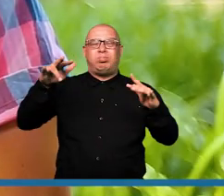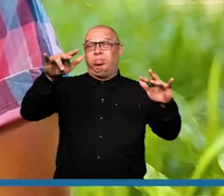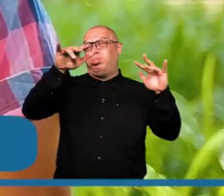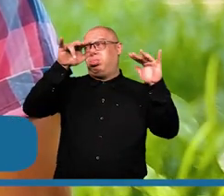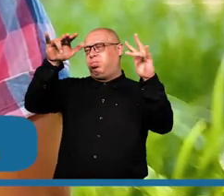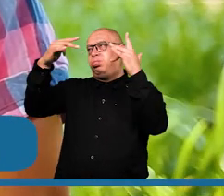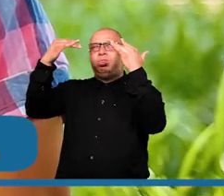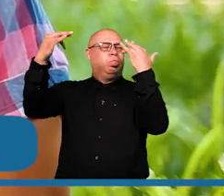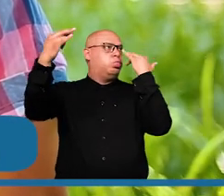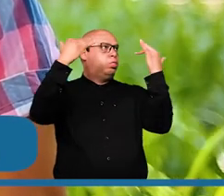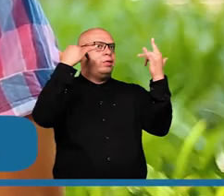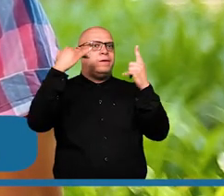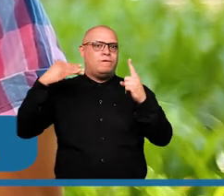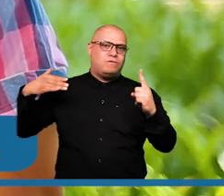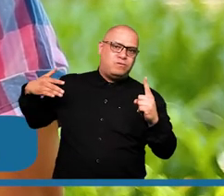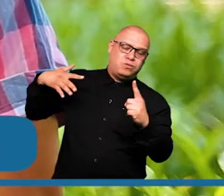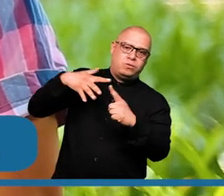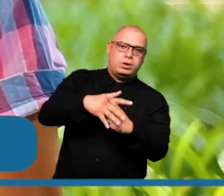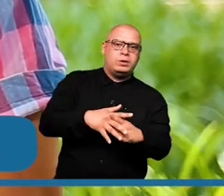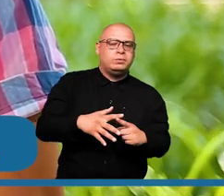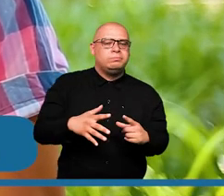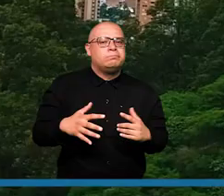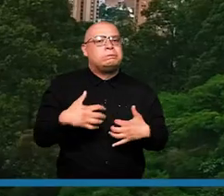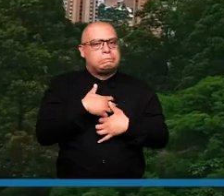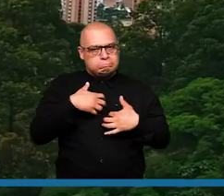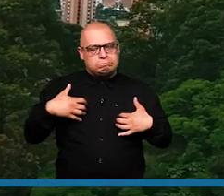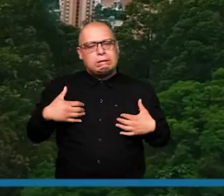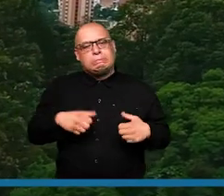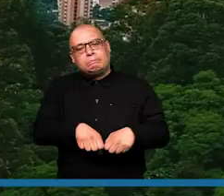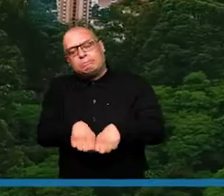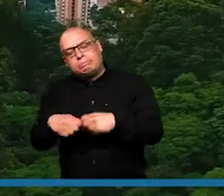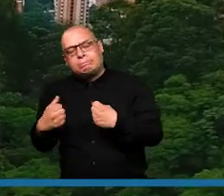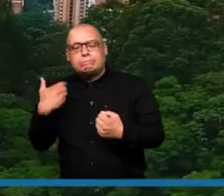tienen consecuencias sumamente devastadoras para la fauna silvestre.